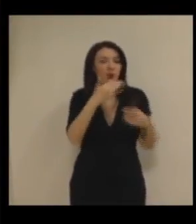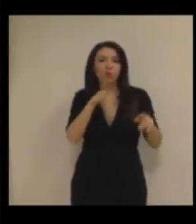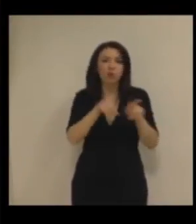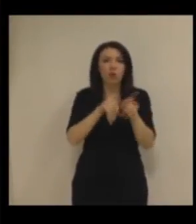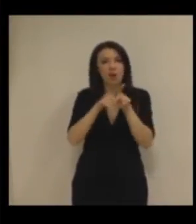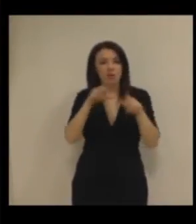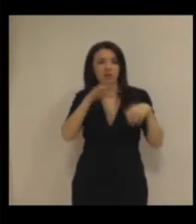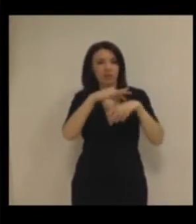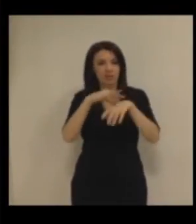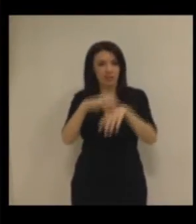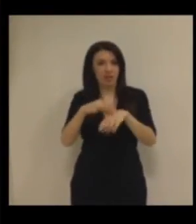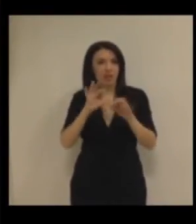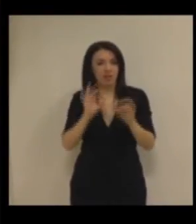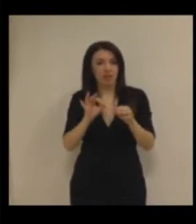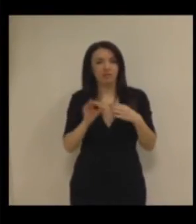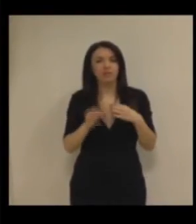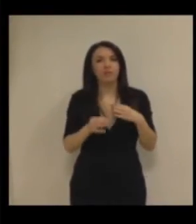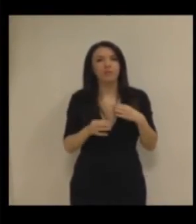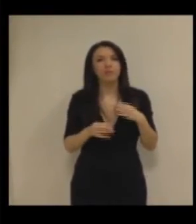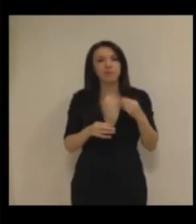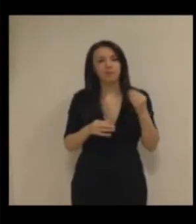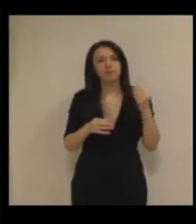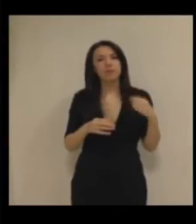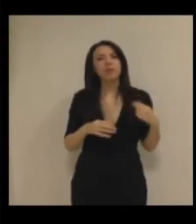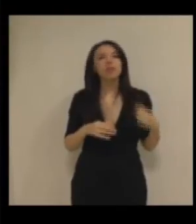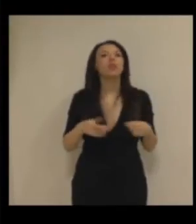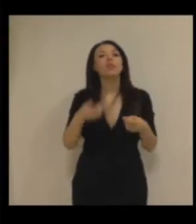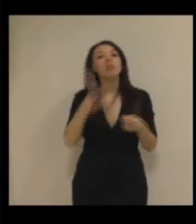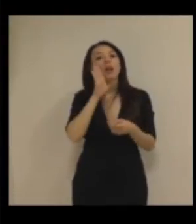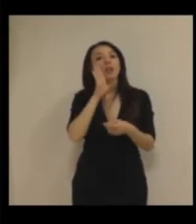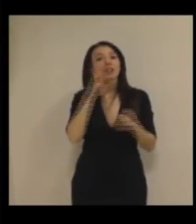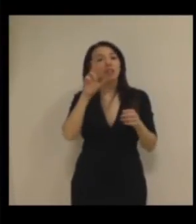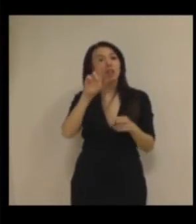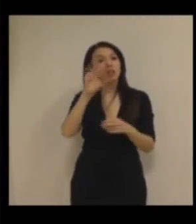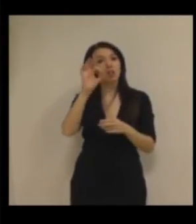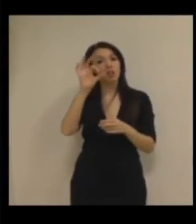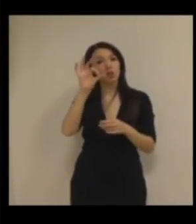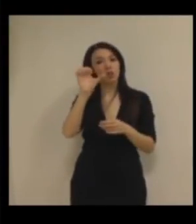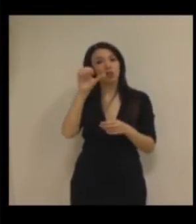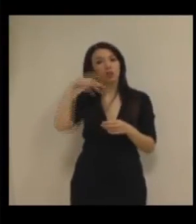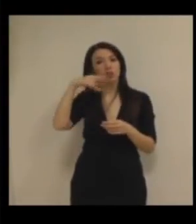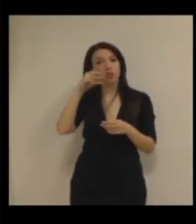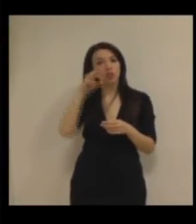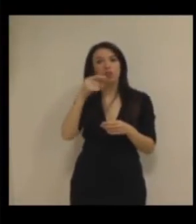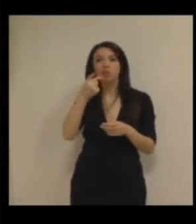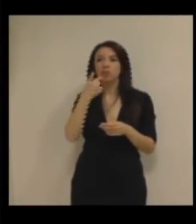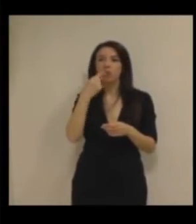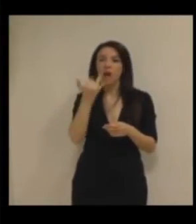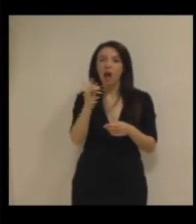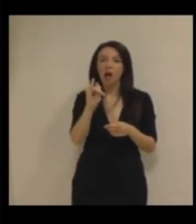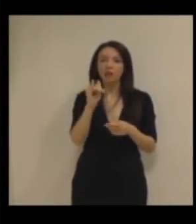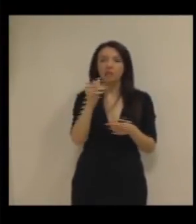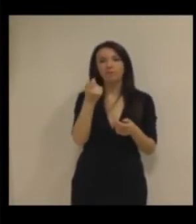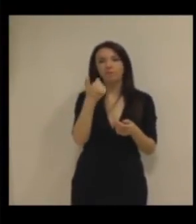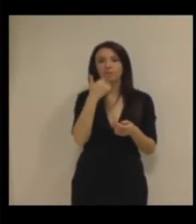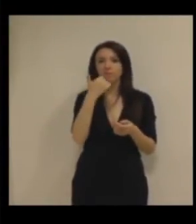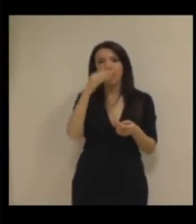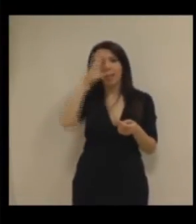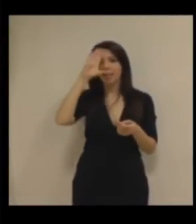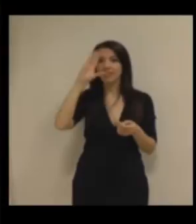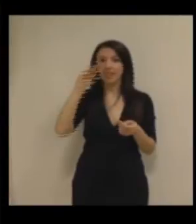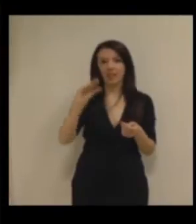las pistas que le estás dando. Es que o sea, en lo que comenta Rosendo hay, digamos, cierta inteligencia, ¿de acuerdo? Porque,